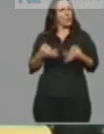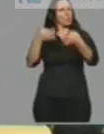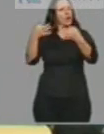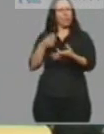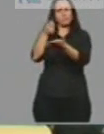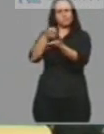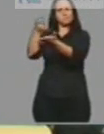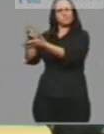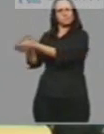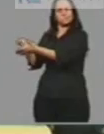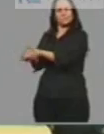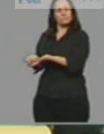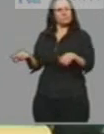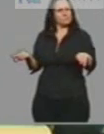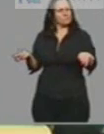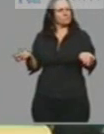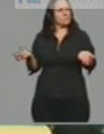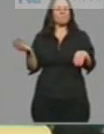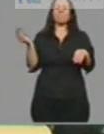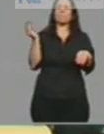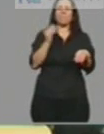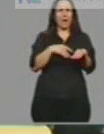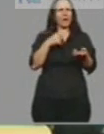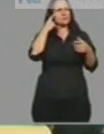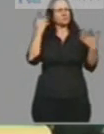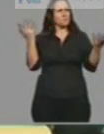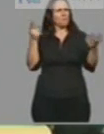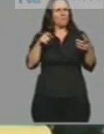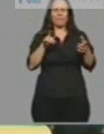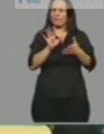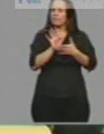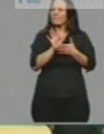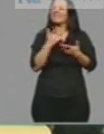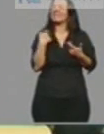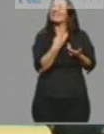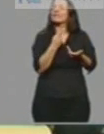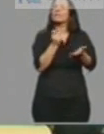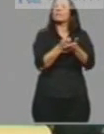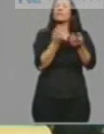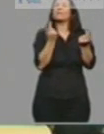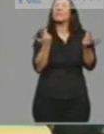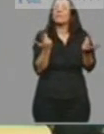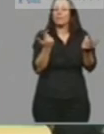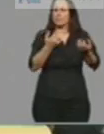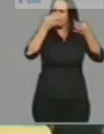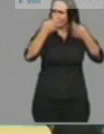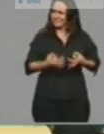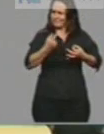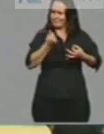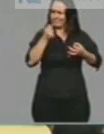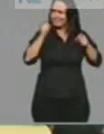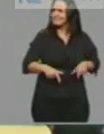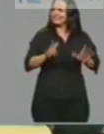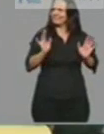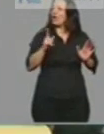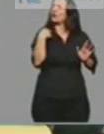además con un aditamento. Esto lo hemos hecho absolutamente con recursos genuinos, con recursos que